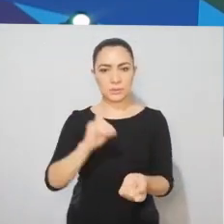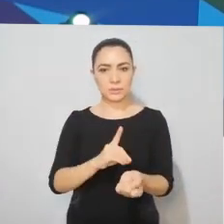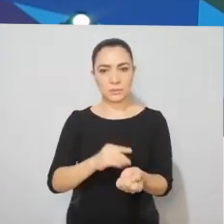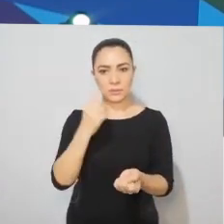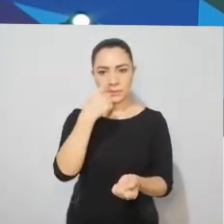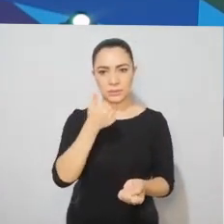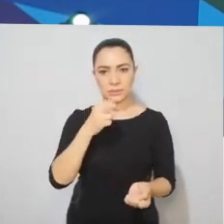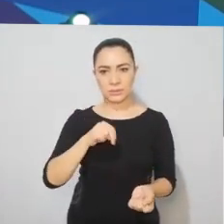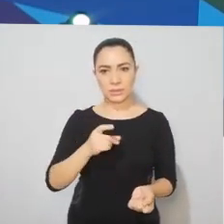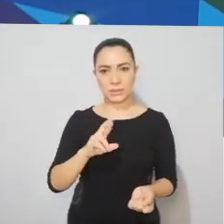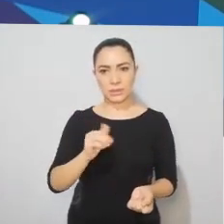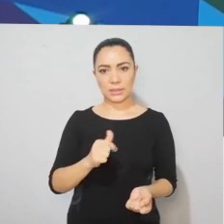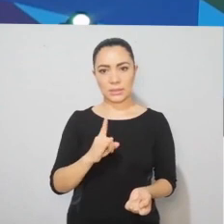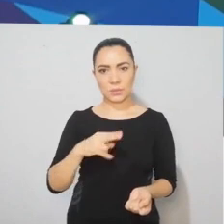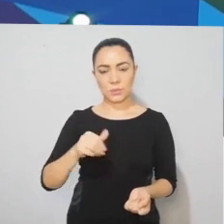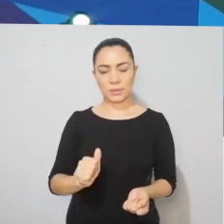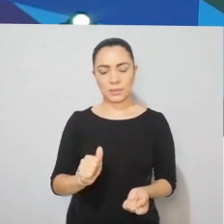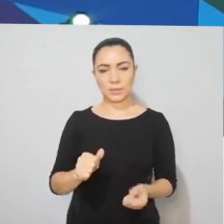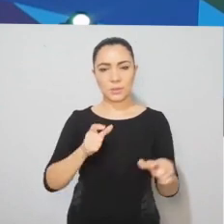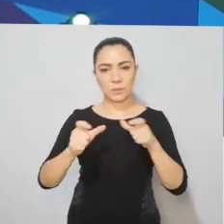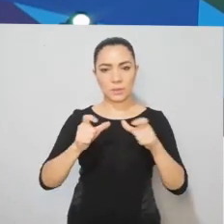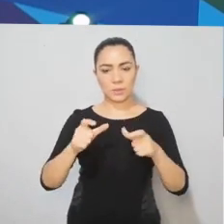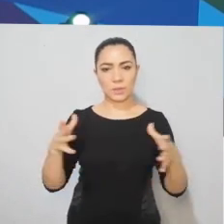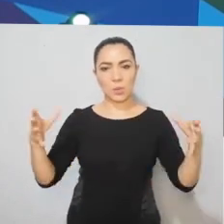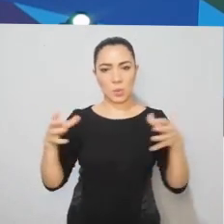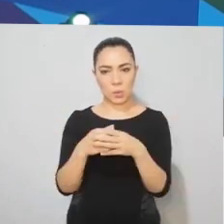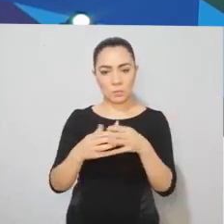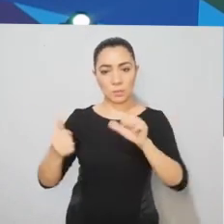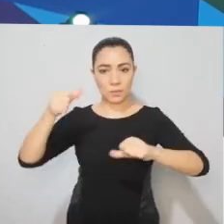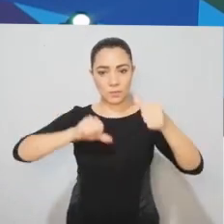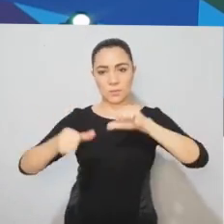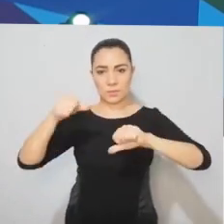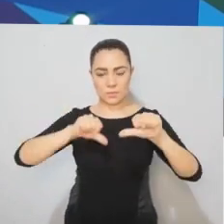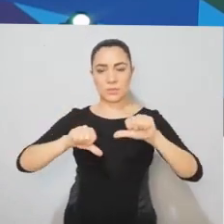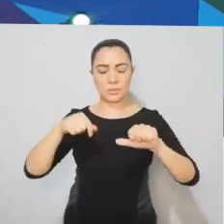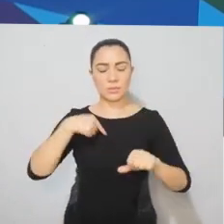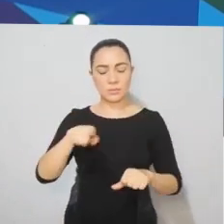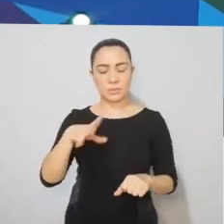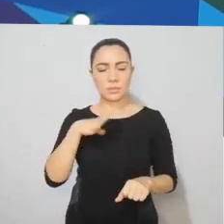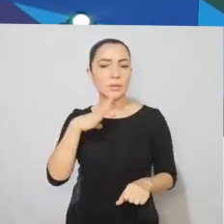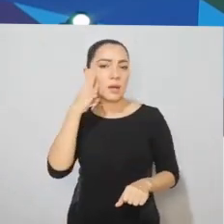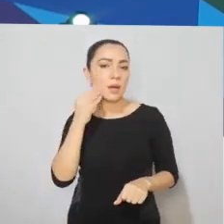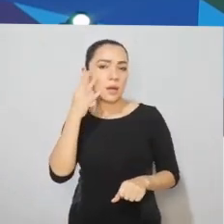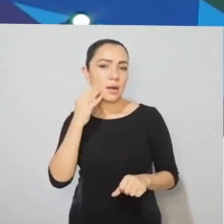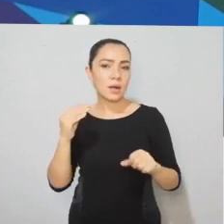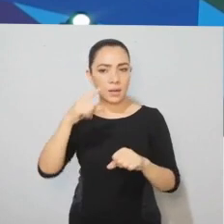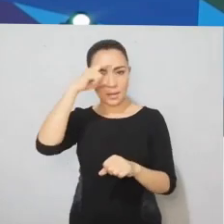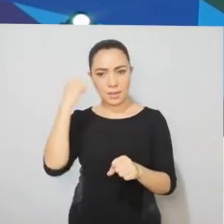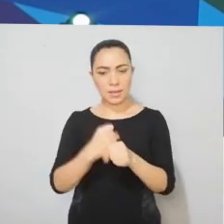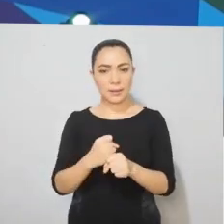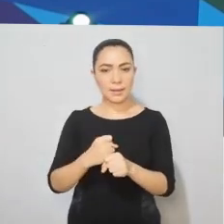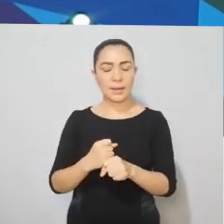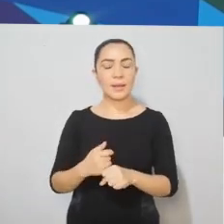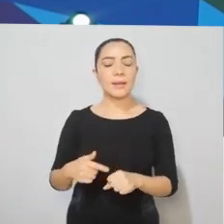Luna Sánchez, coordinadora del Comité Científico, quien también tiene una experiencia laboral basada en la psicología